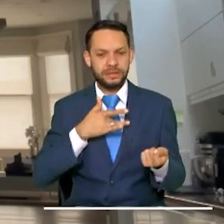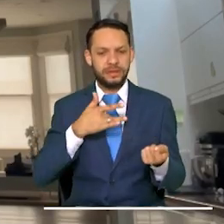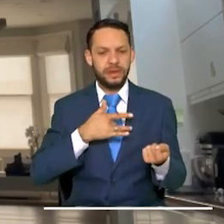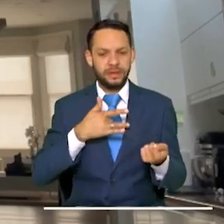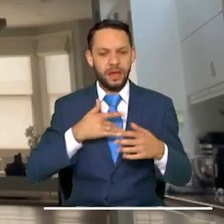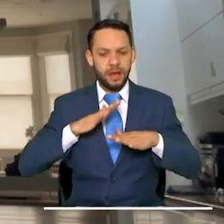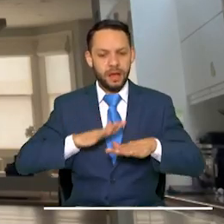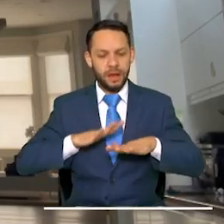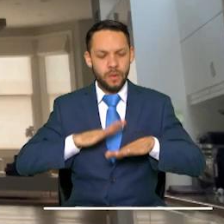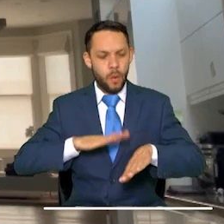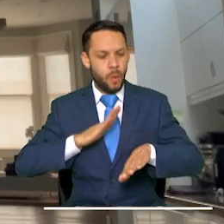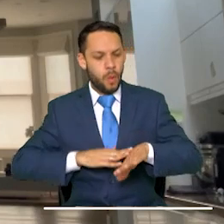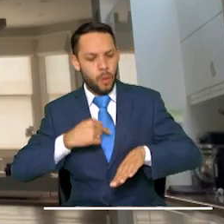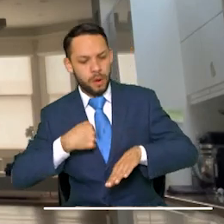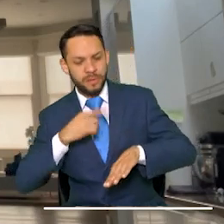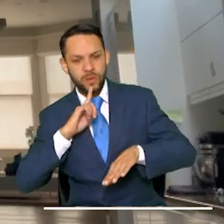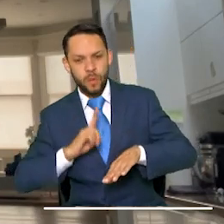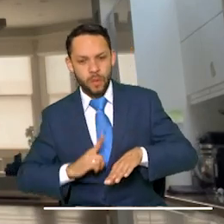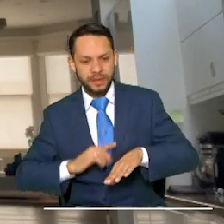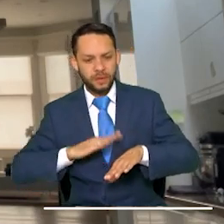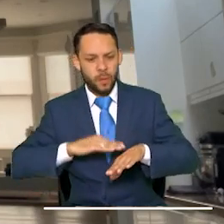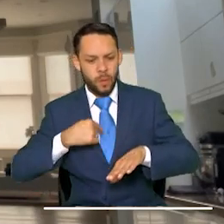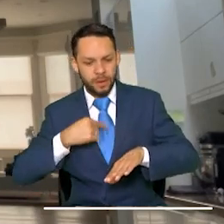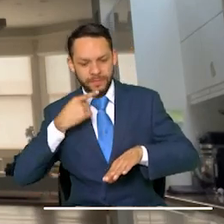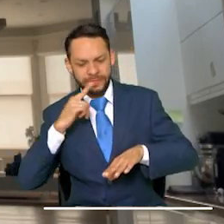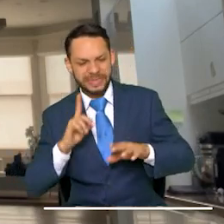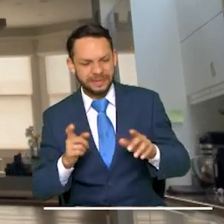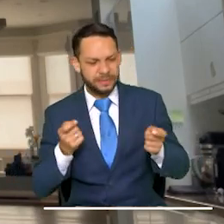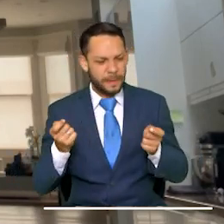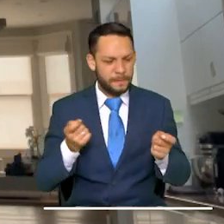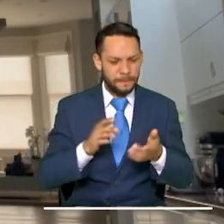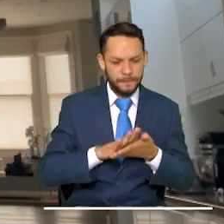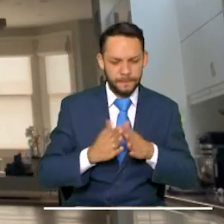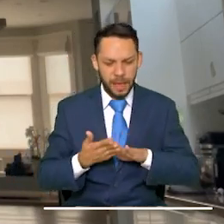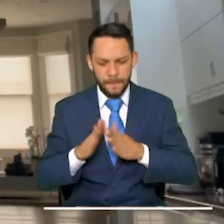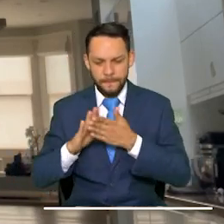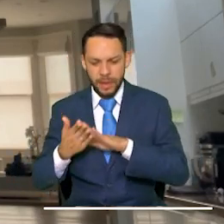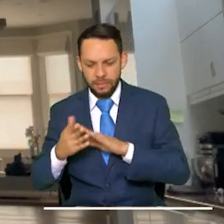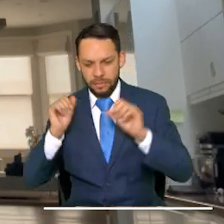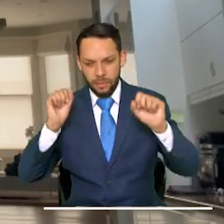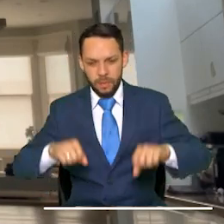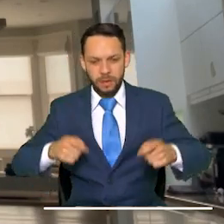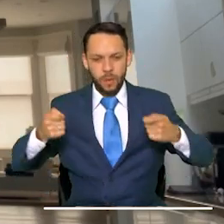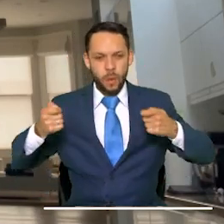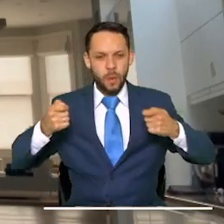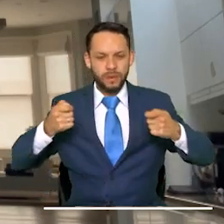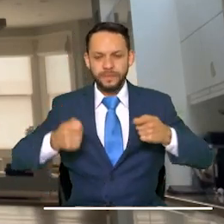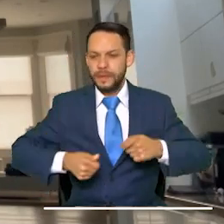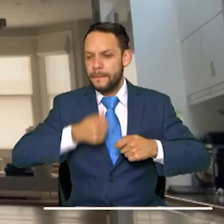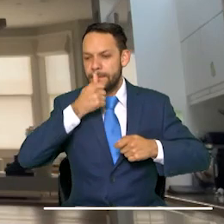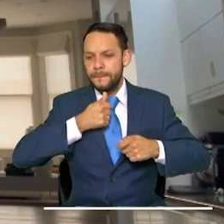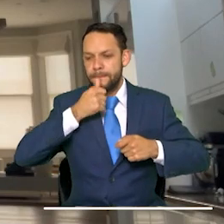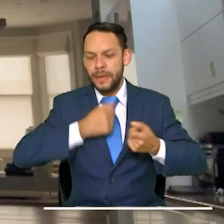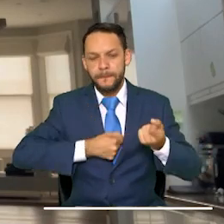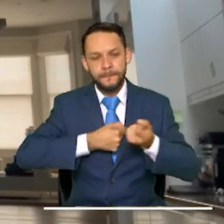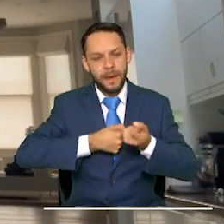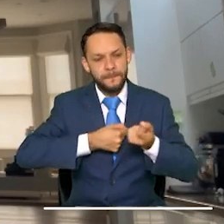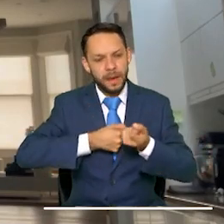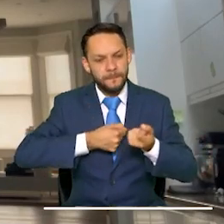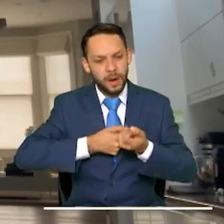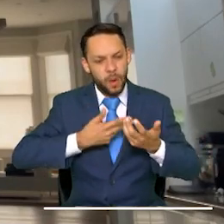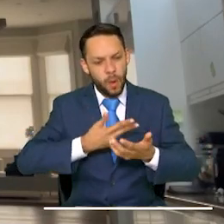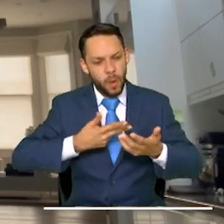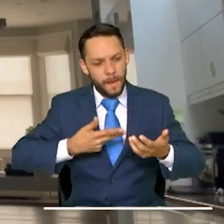sintamos culpables por lo que estemos transitando en este momento, sino que lo hagamos con autocompasión, con amor, que disfrutemos